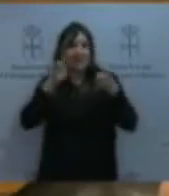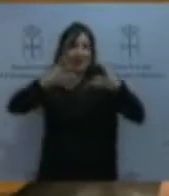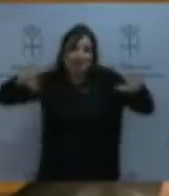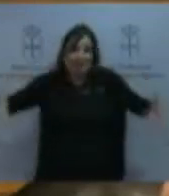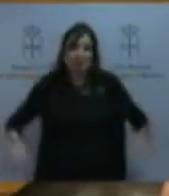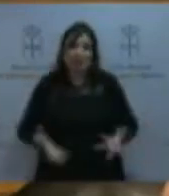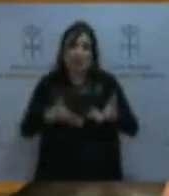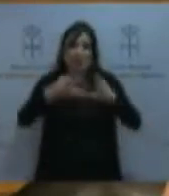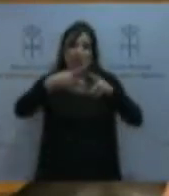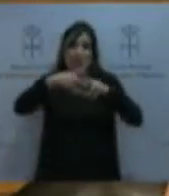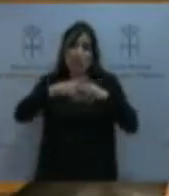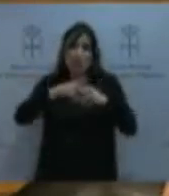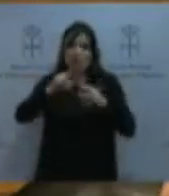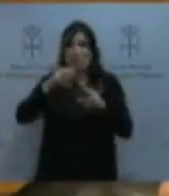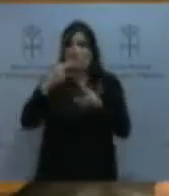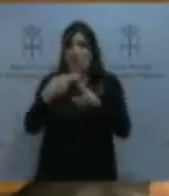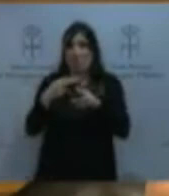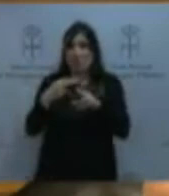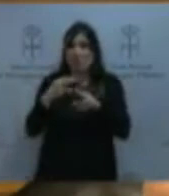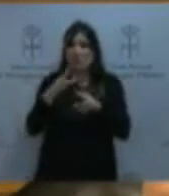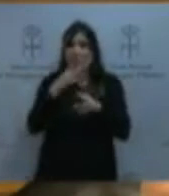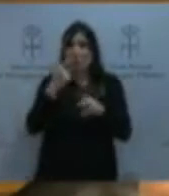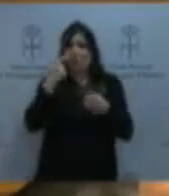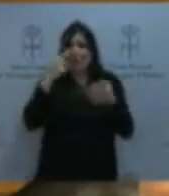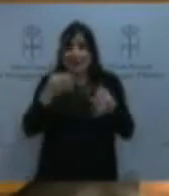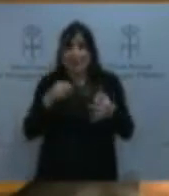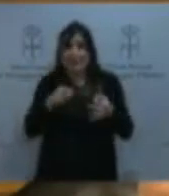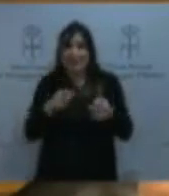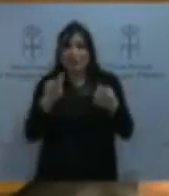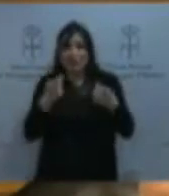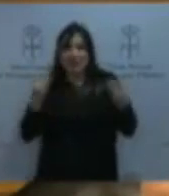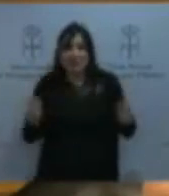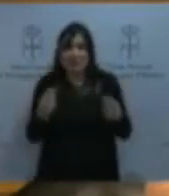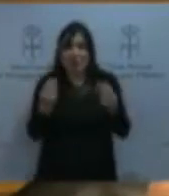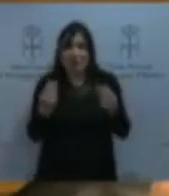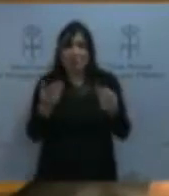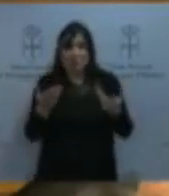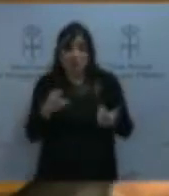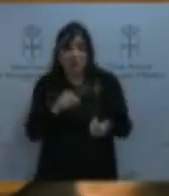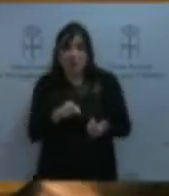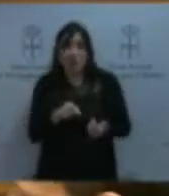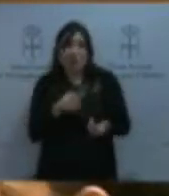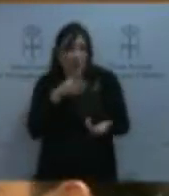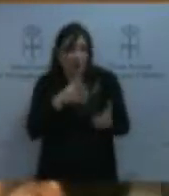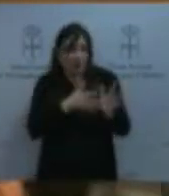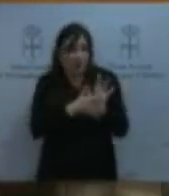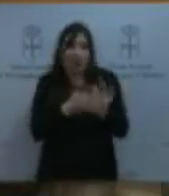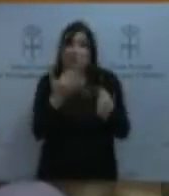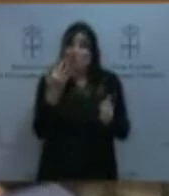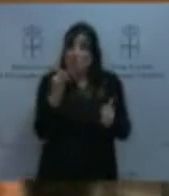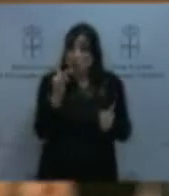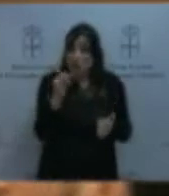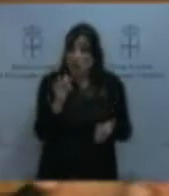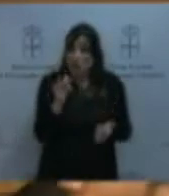gap efectivamente se vaya cerrando. Y esta parte, que es positiva y que nunca se valora, no